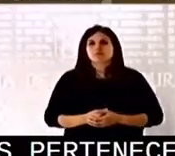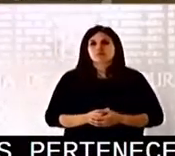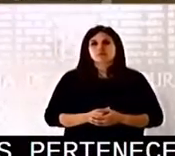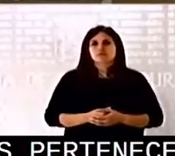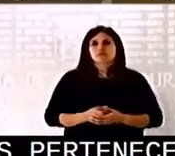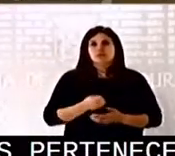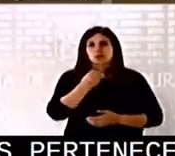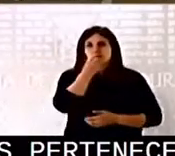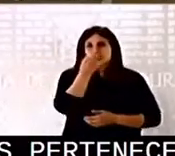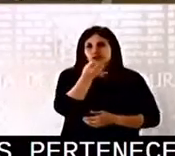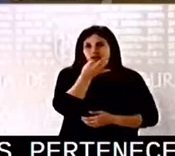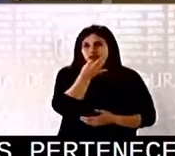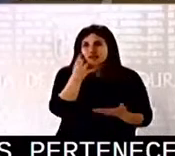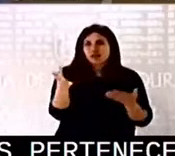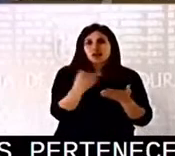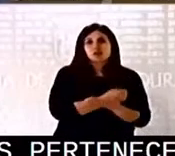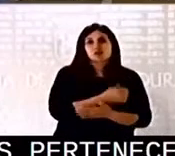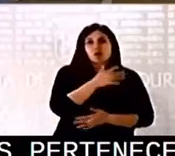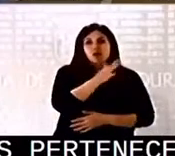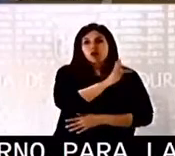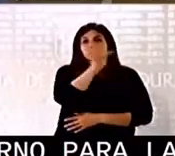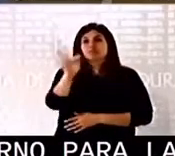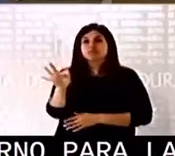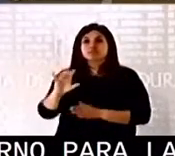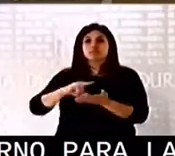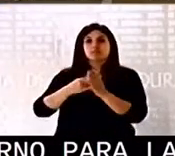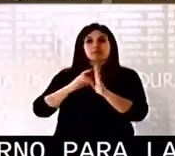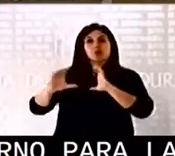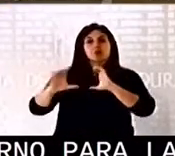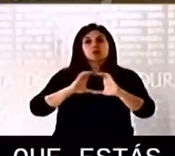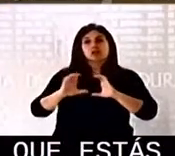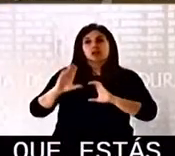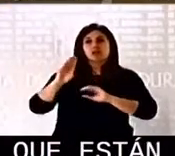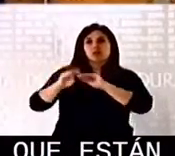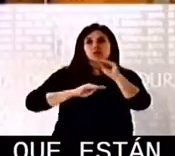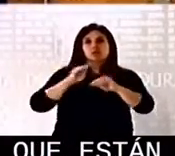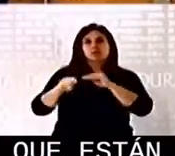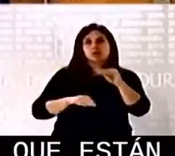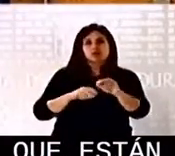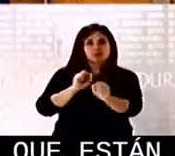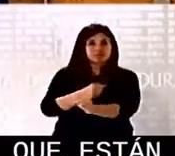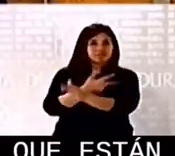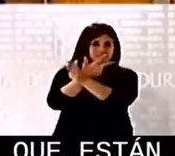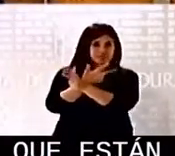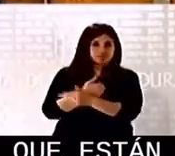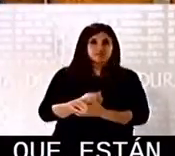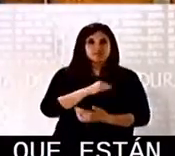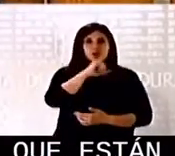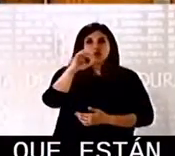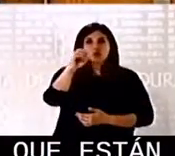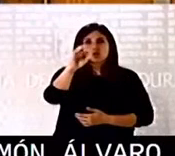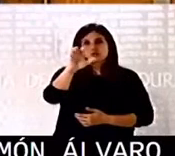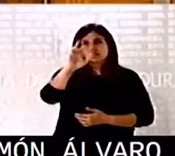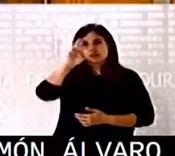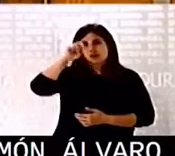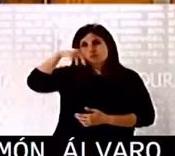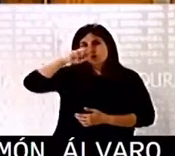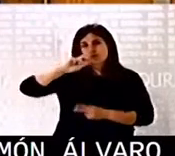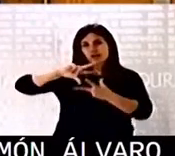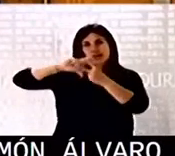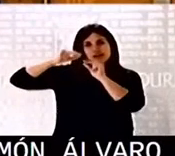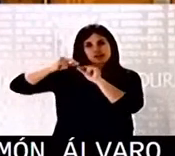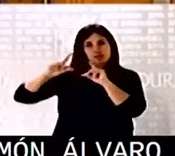Buenas tardes a todos. Turno para las preguntas de los medios de comunicación que están conectados de manera telemática. José Ramón Álvaro, de Canal Extremadura Televisión.